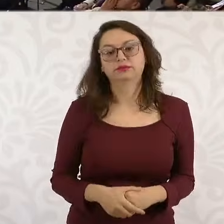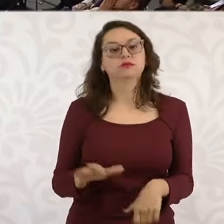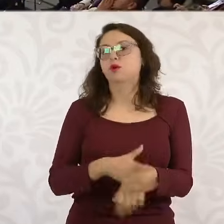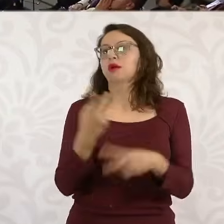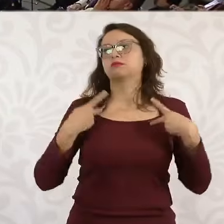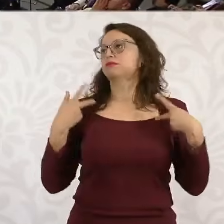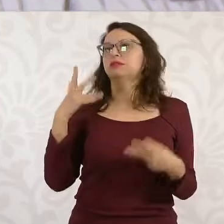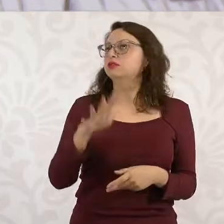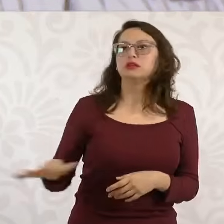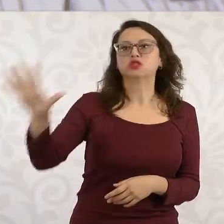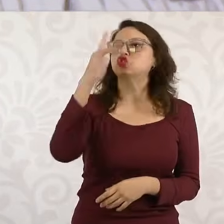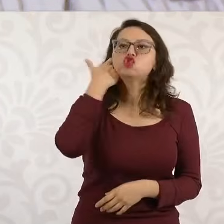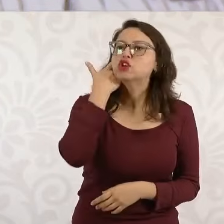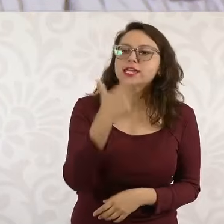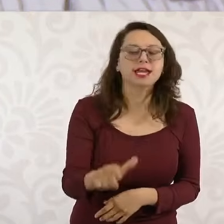quiere la gente.